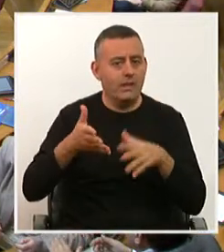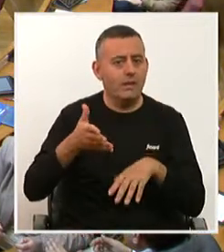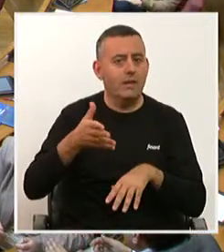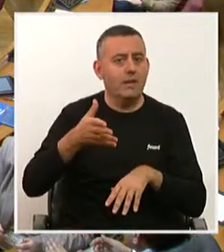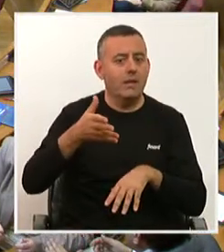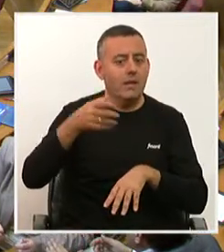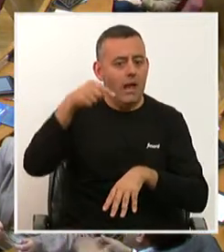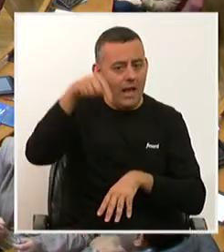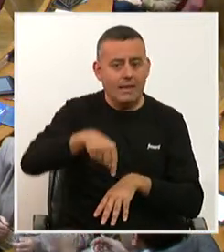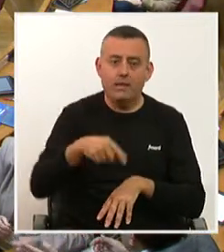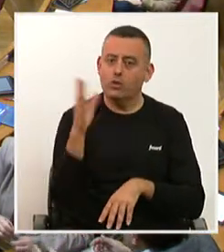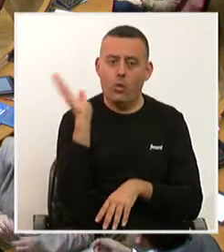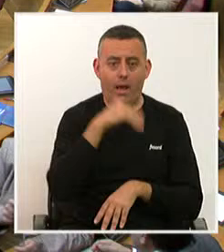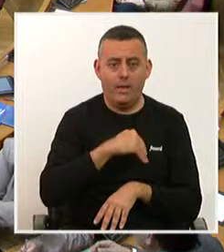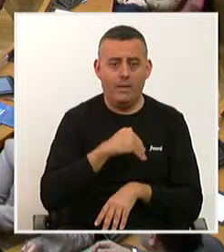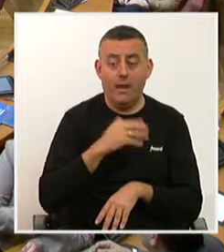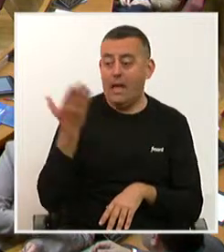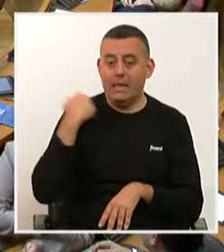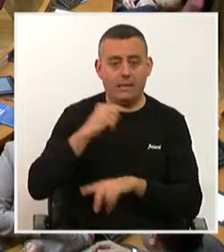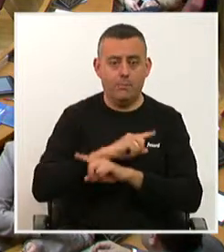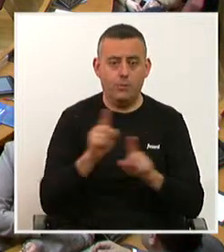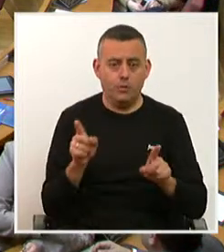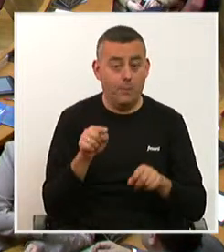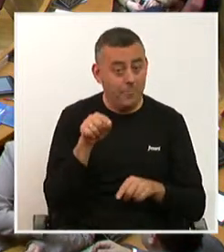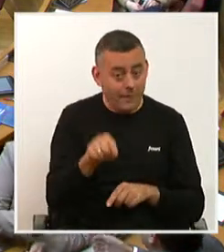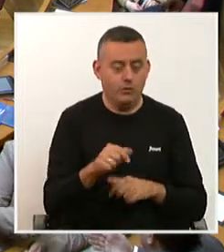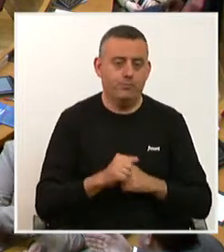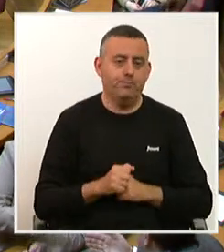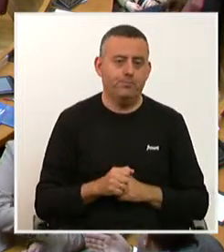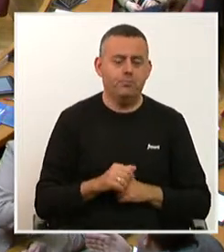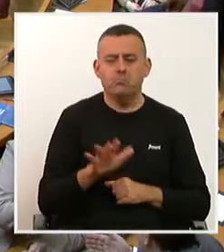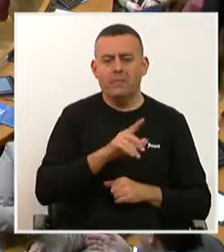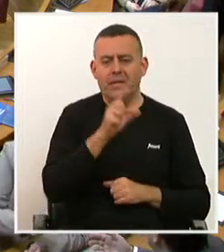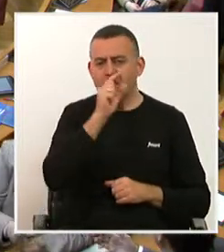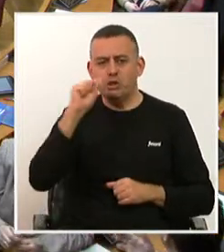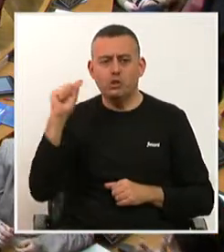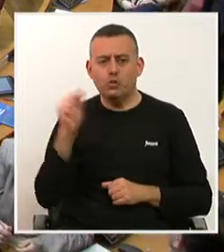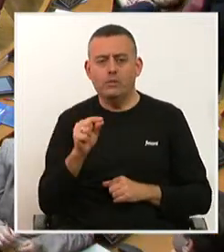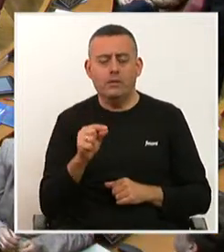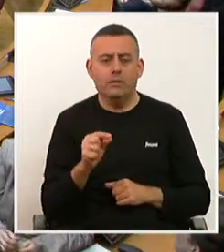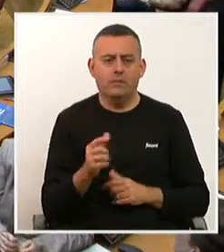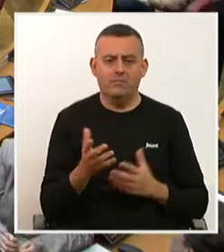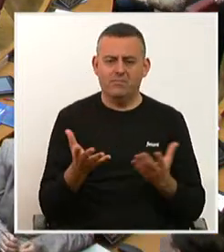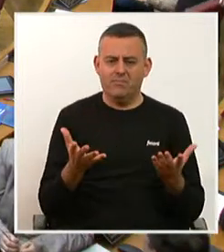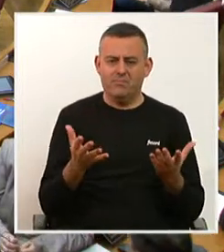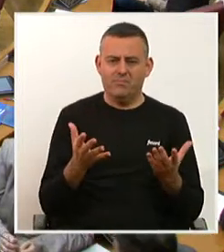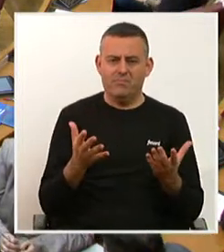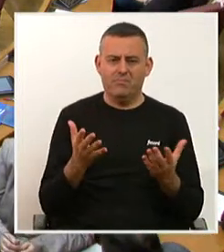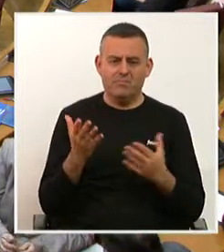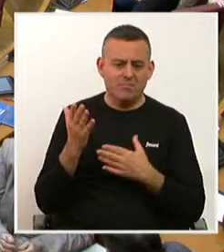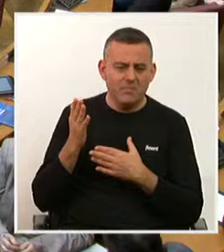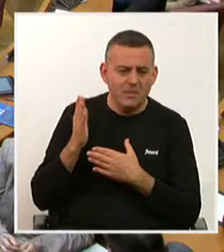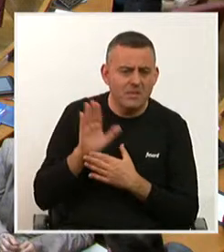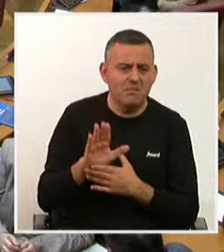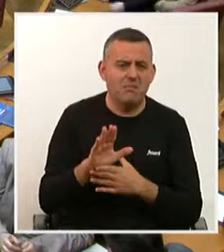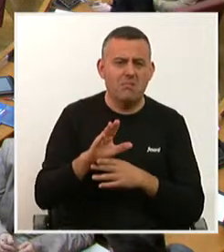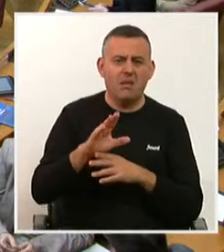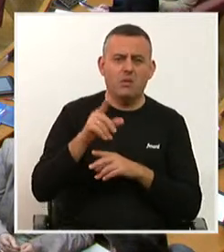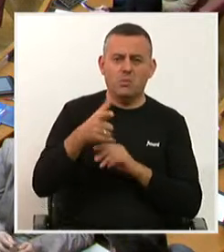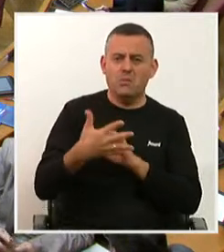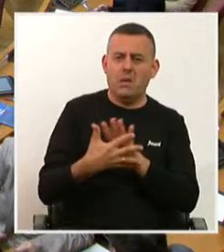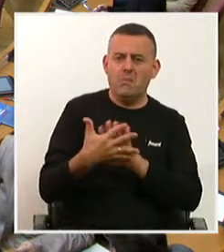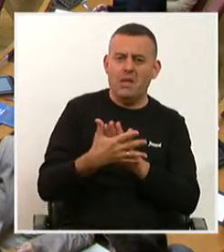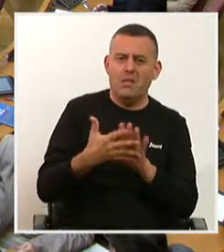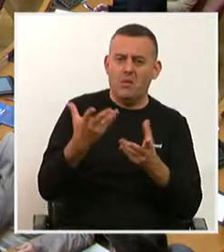est que es insultant es insult el niv de iniciativa El de la seen es